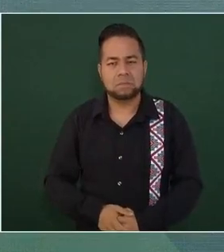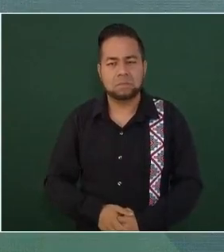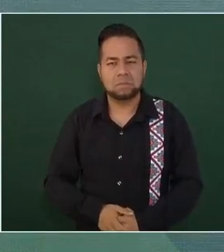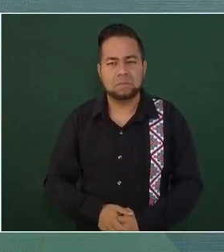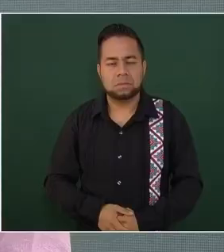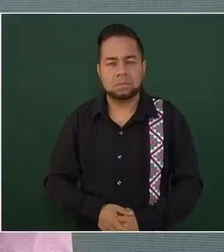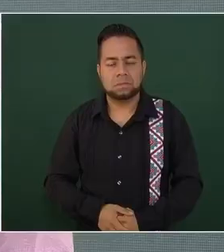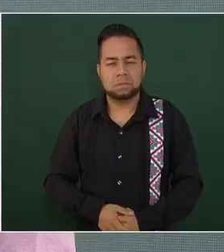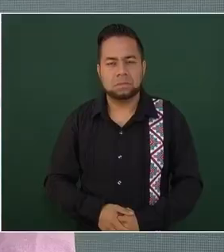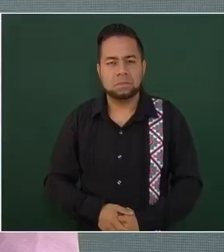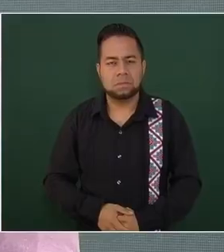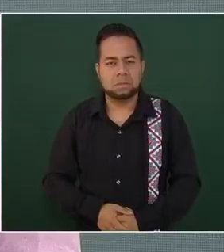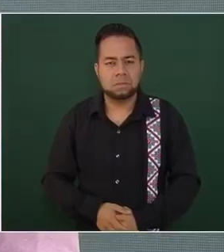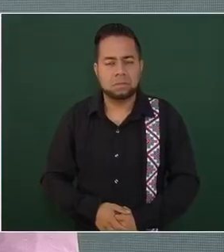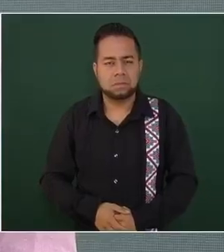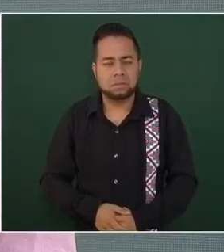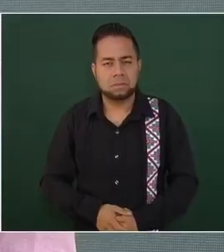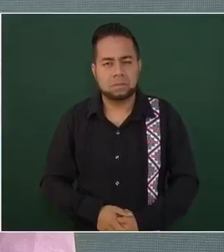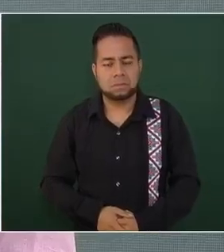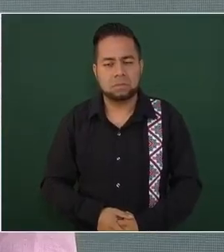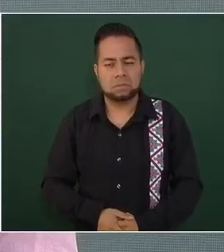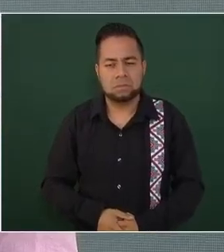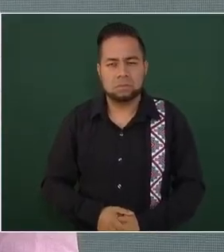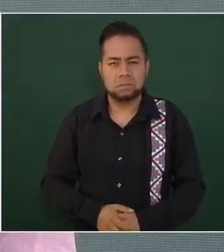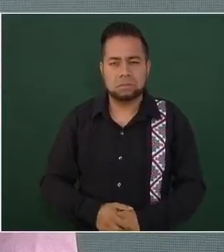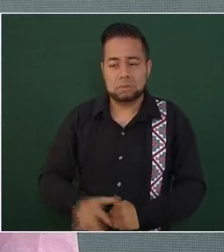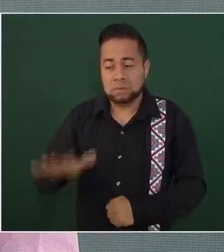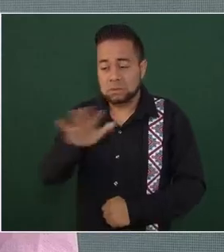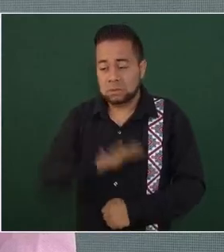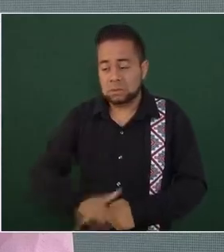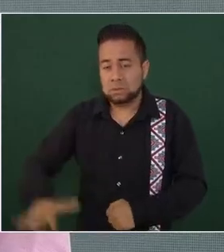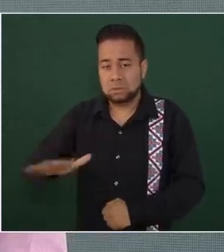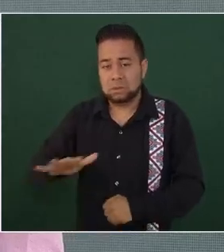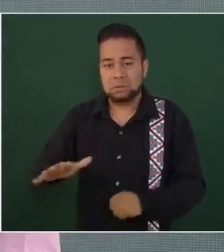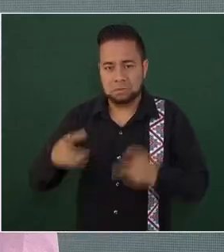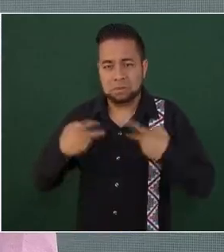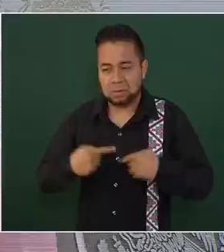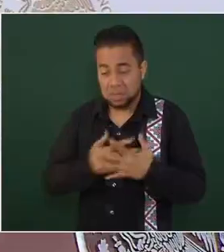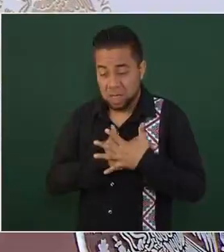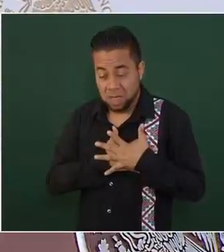que no le tiene amor al pueblo no es de izquierda